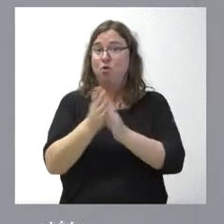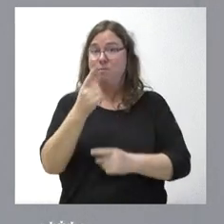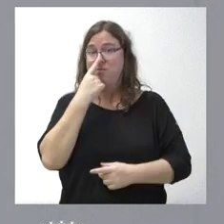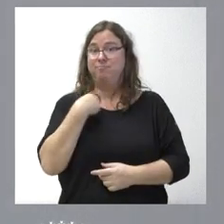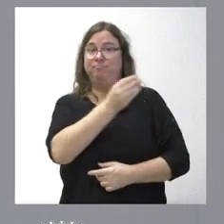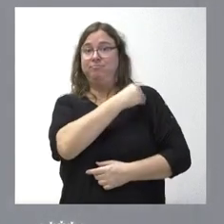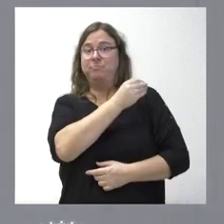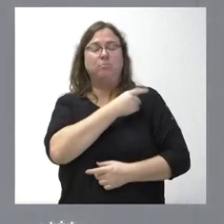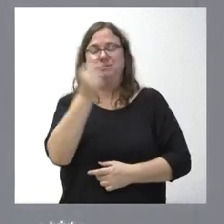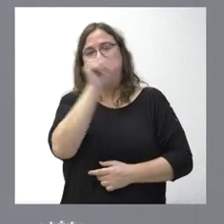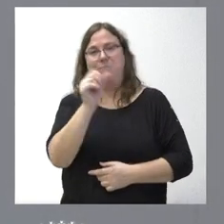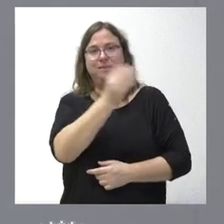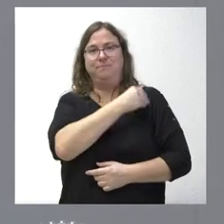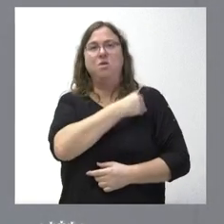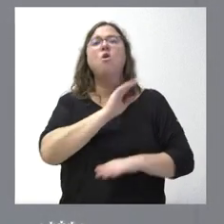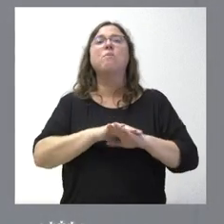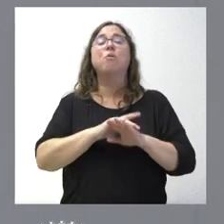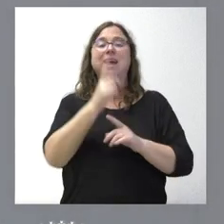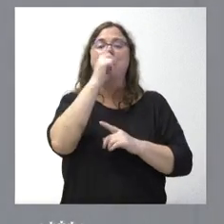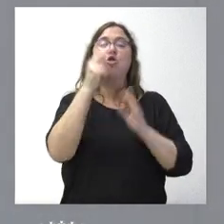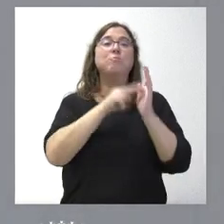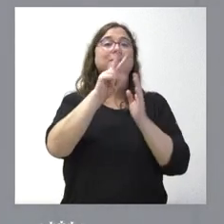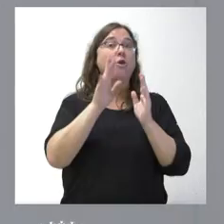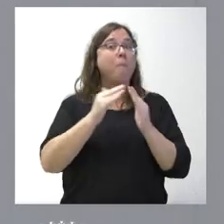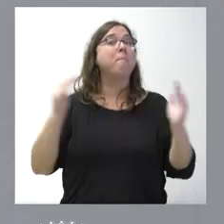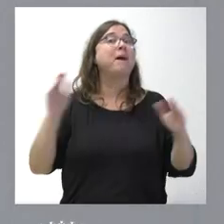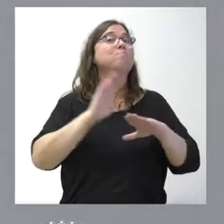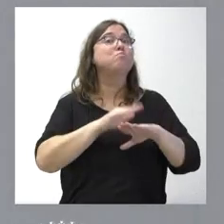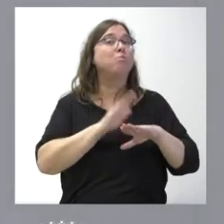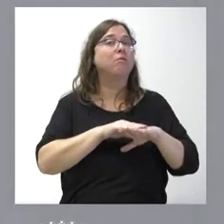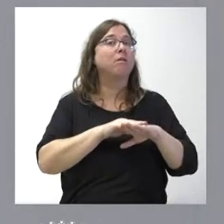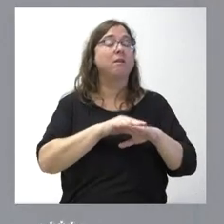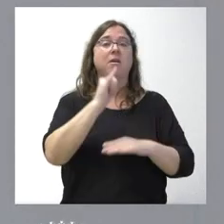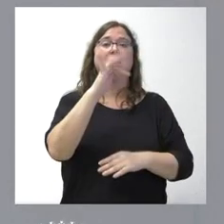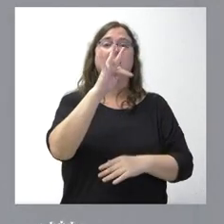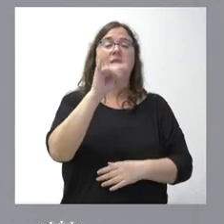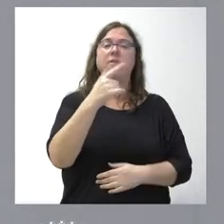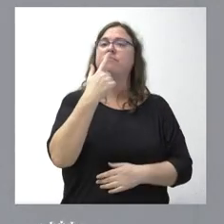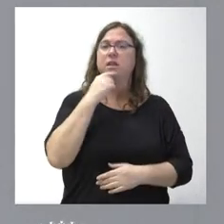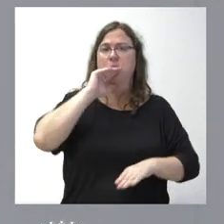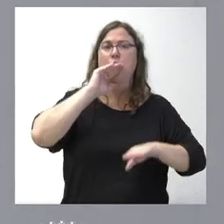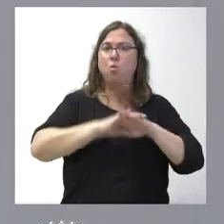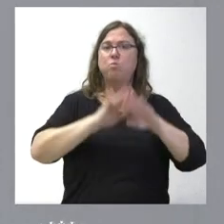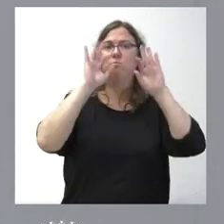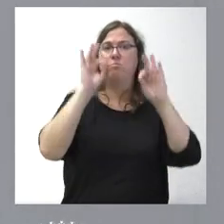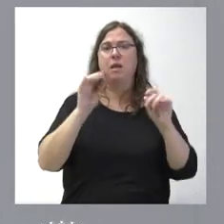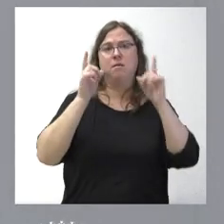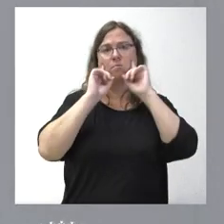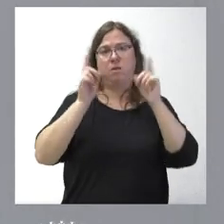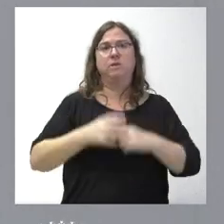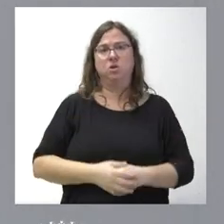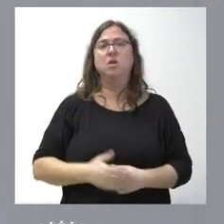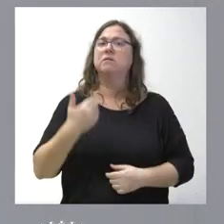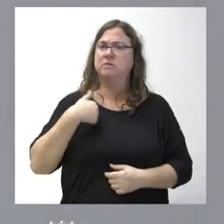formulaba de Por qué hacíamos previsiones Más allá del año 2025 y de esta forma la airez da por cumplidas estas previsiones que ya